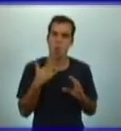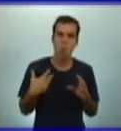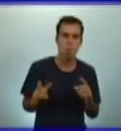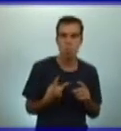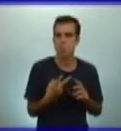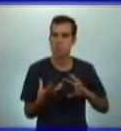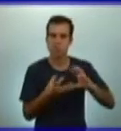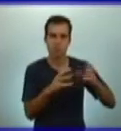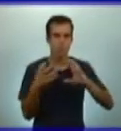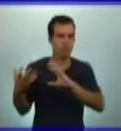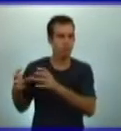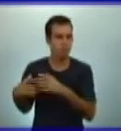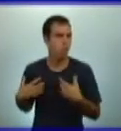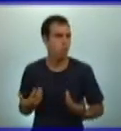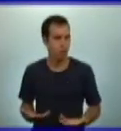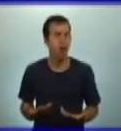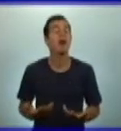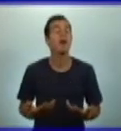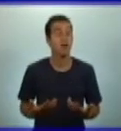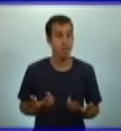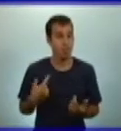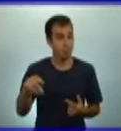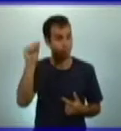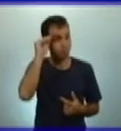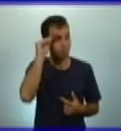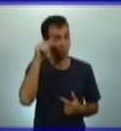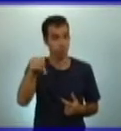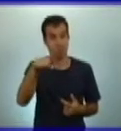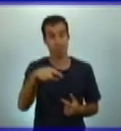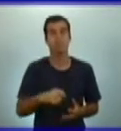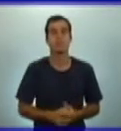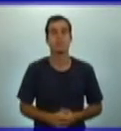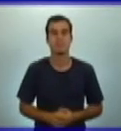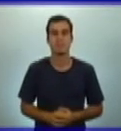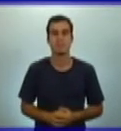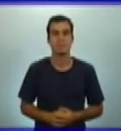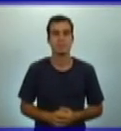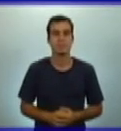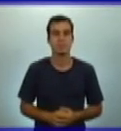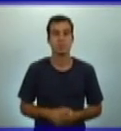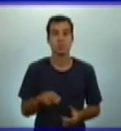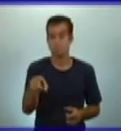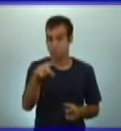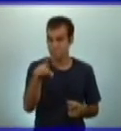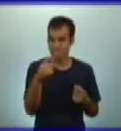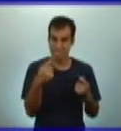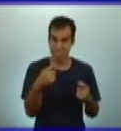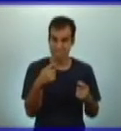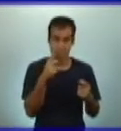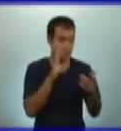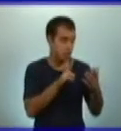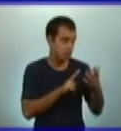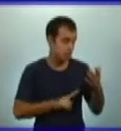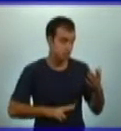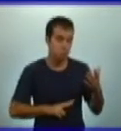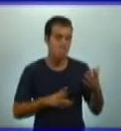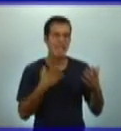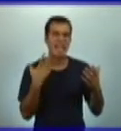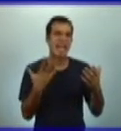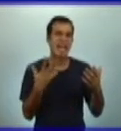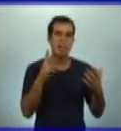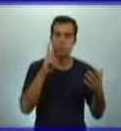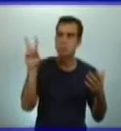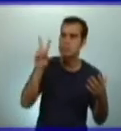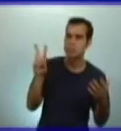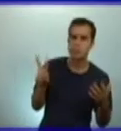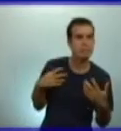Pero también, además de dominar los términos, hay que leer para poder interpretar qué me piden.